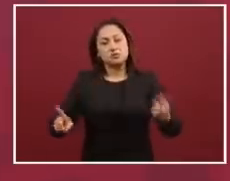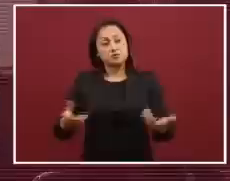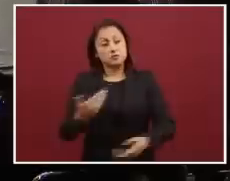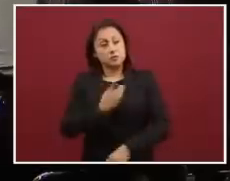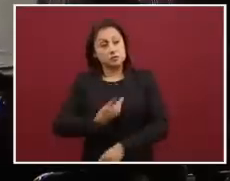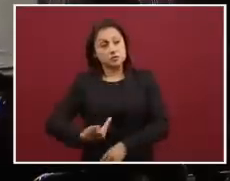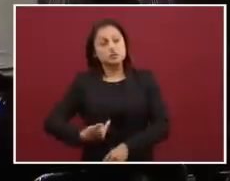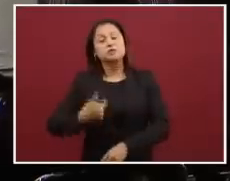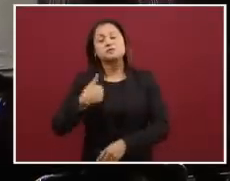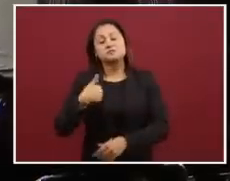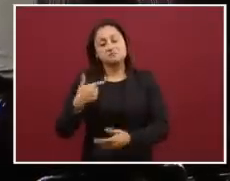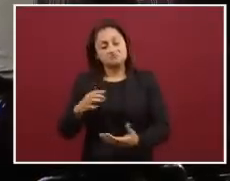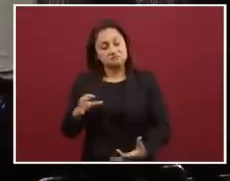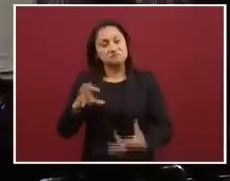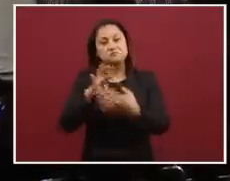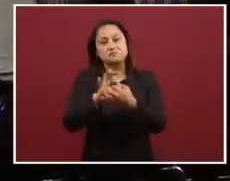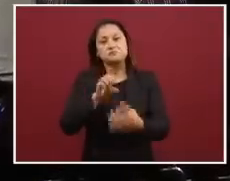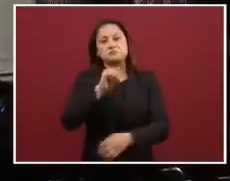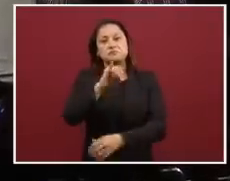días.